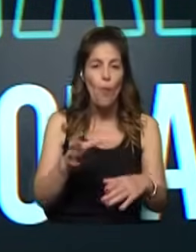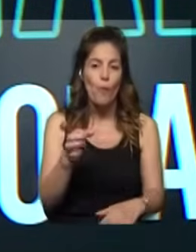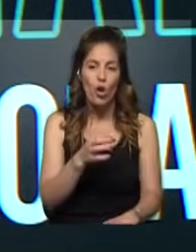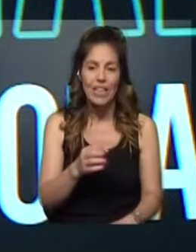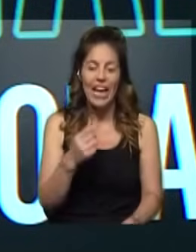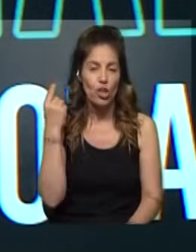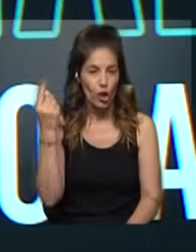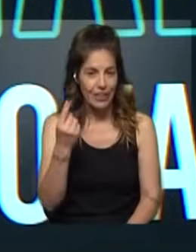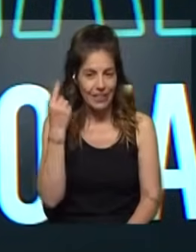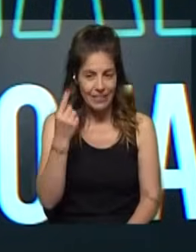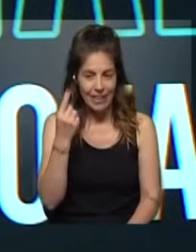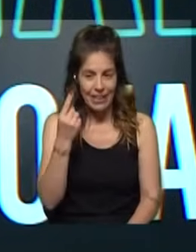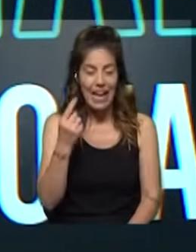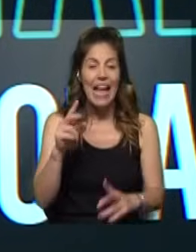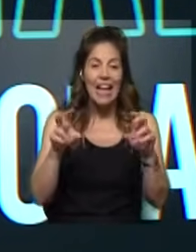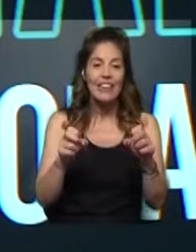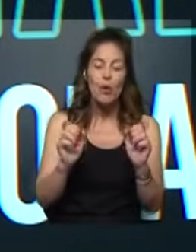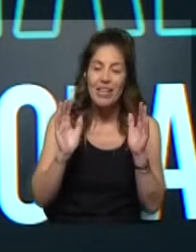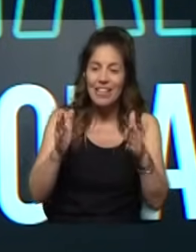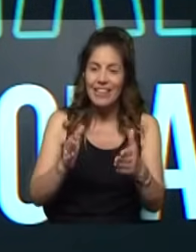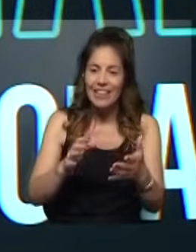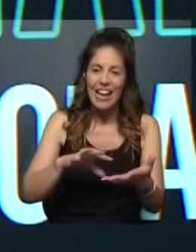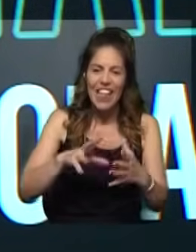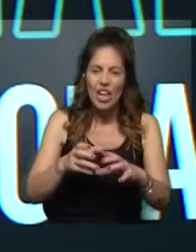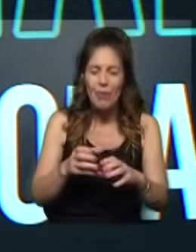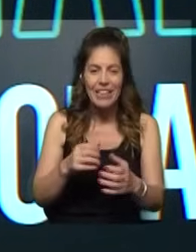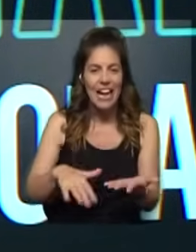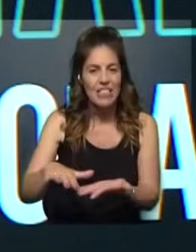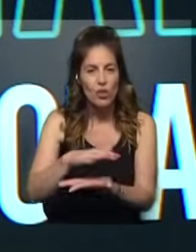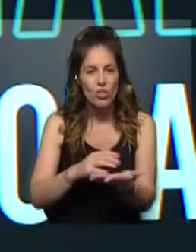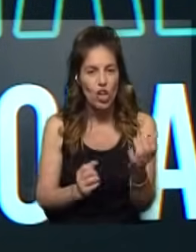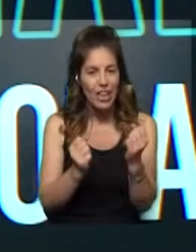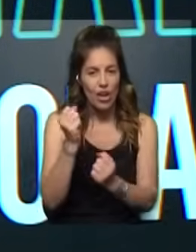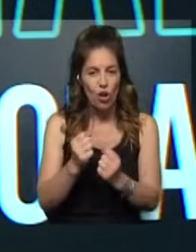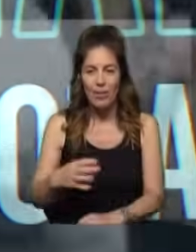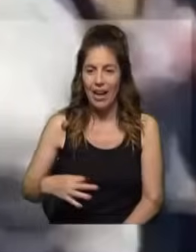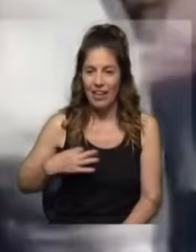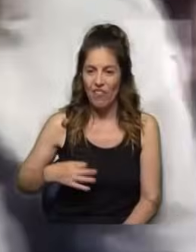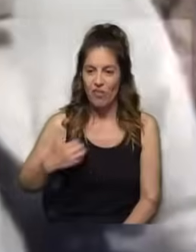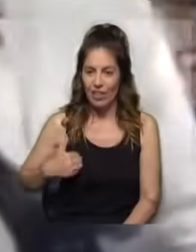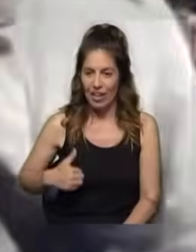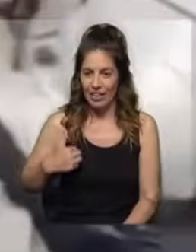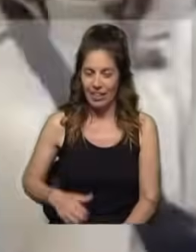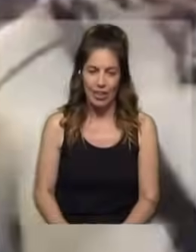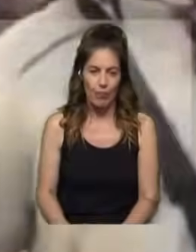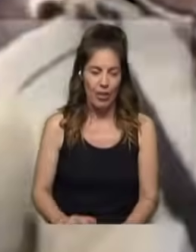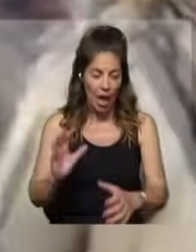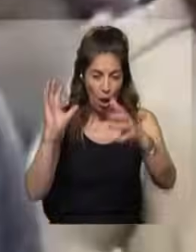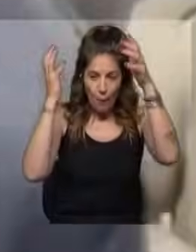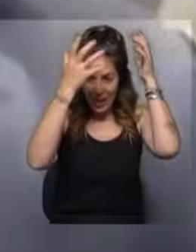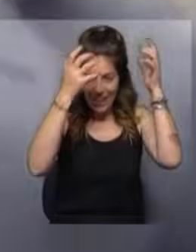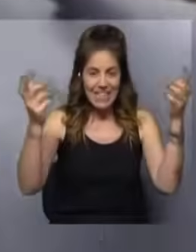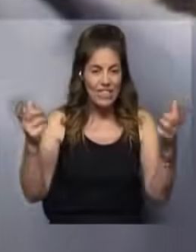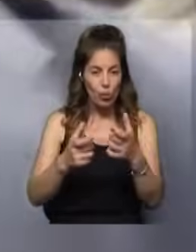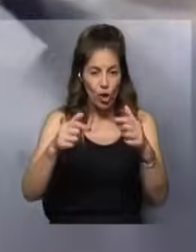trasfondo de todo esto es atender la dramática situación económica que vive la Argentina Javier Miley se reunió